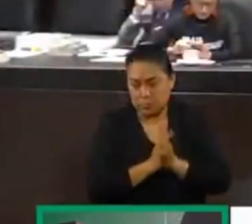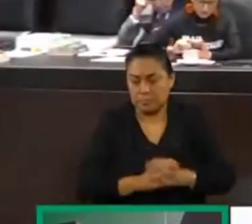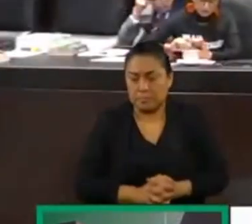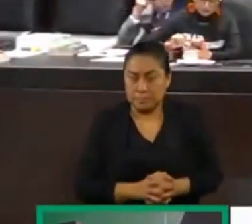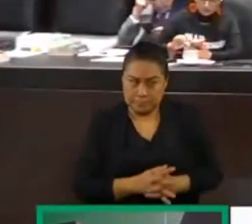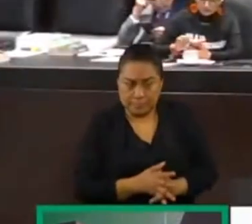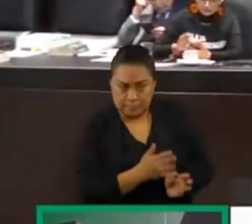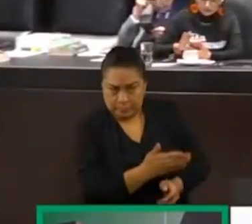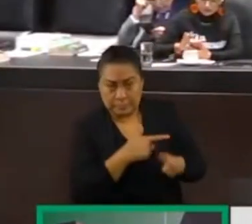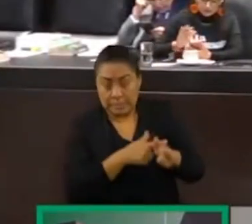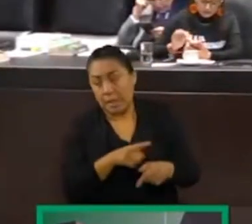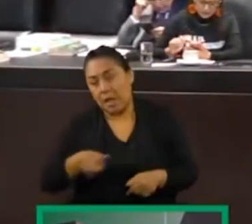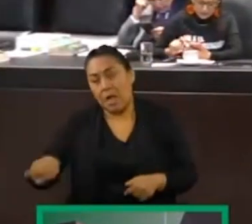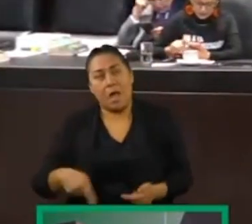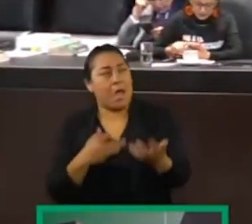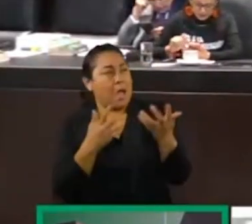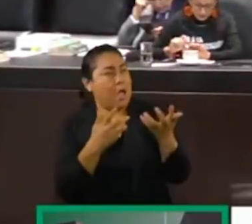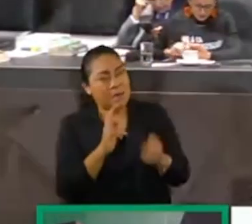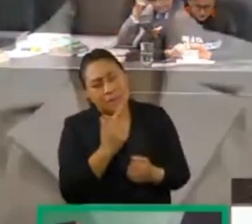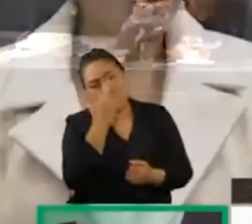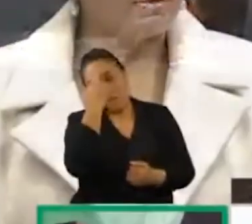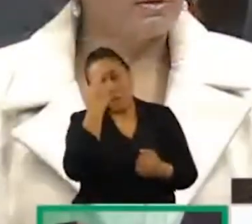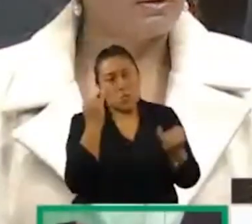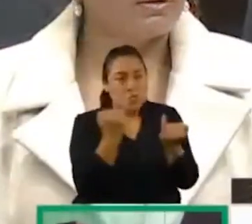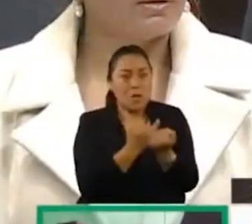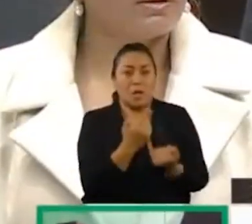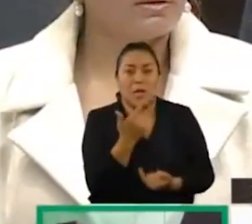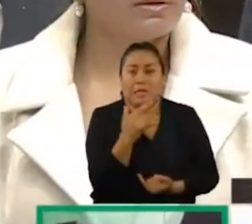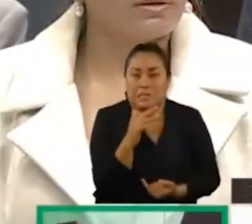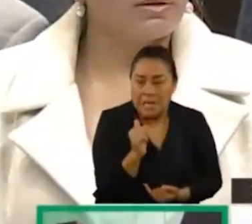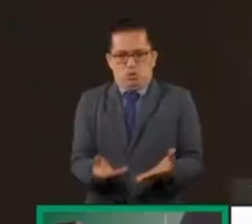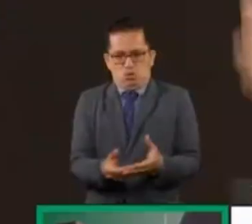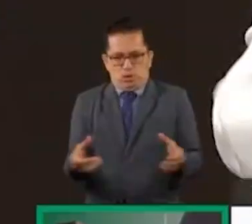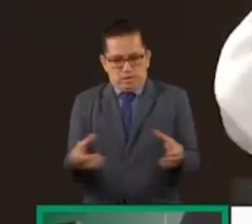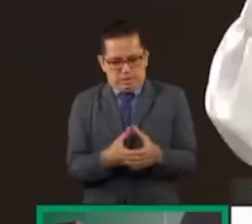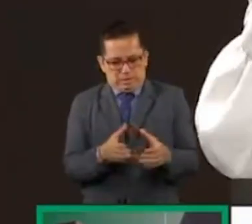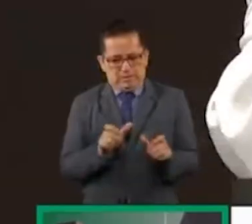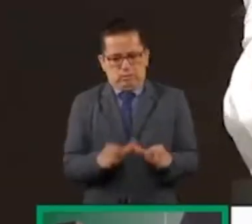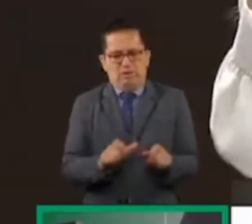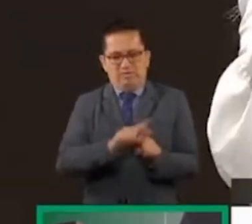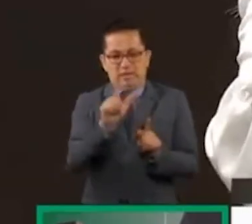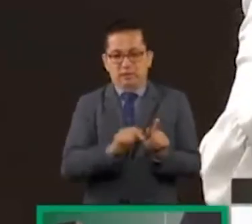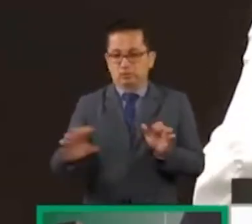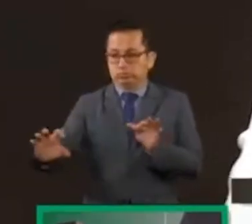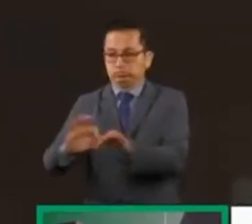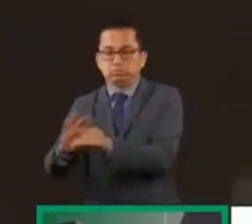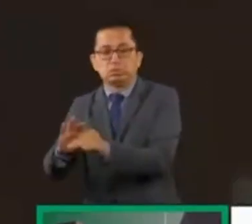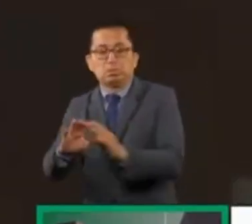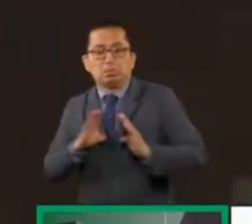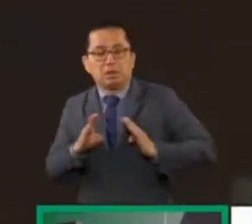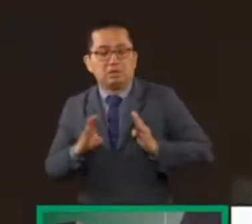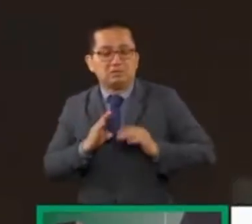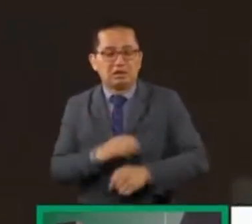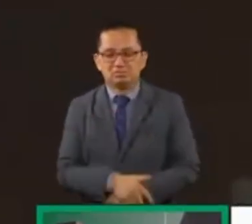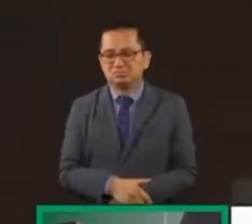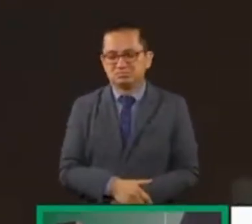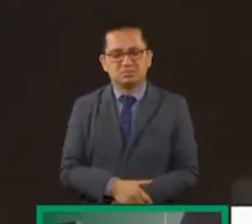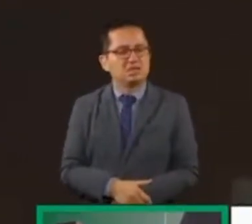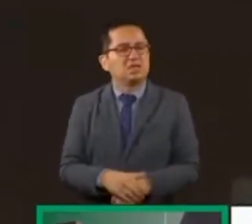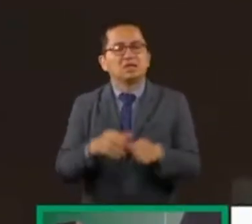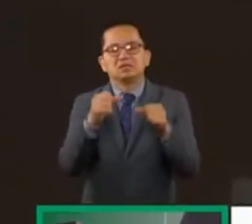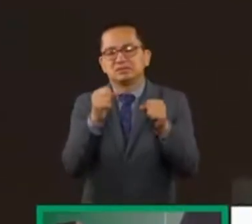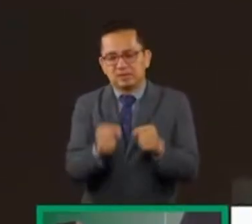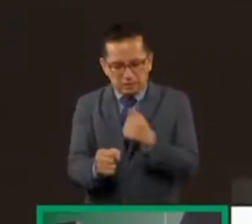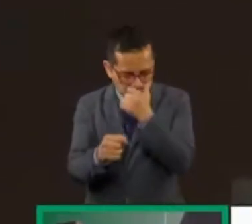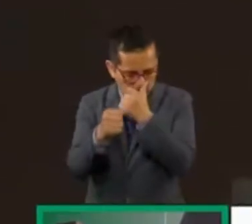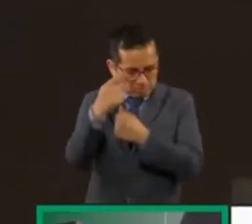el modelo García Luna de corrupción, montajes y acuerdos con el crimen. No dudo en que tarden en ordenarles a perseguir